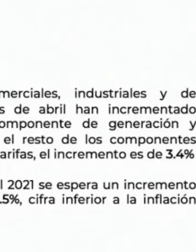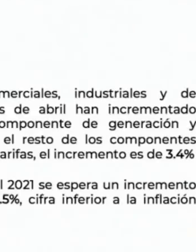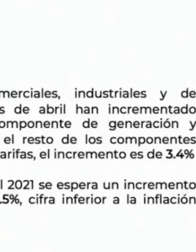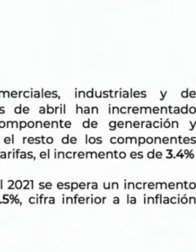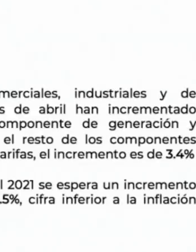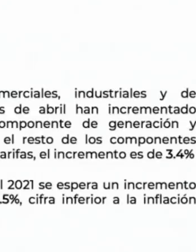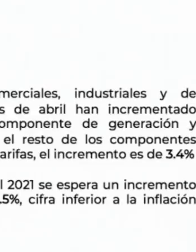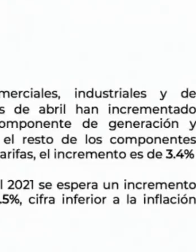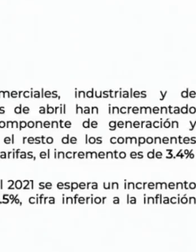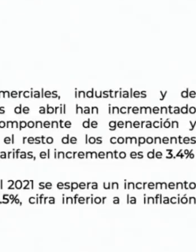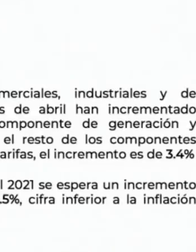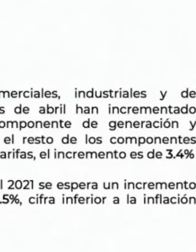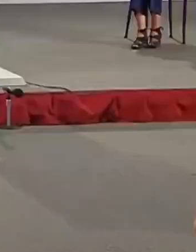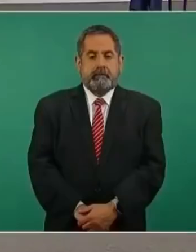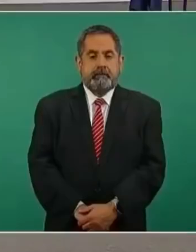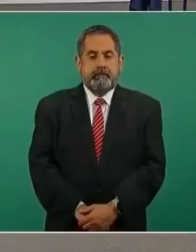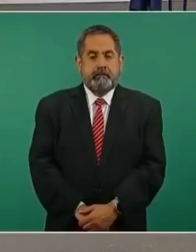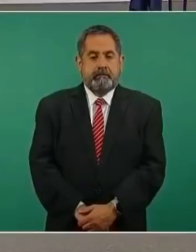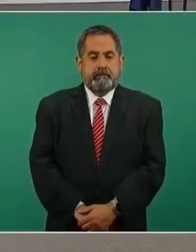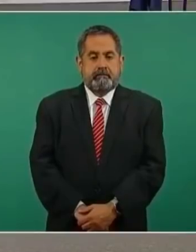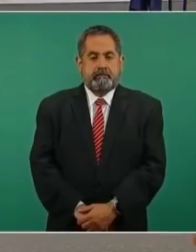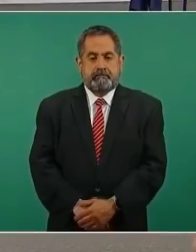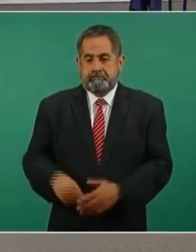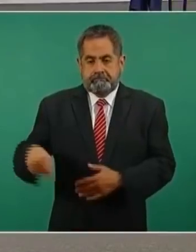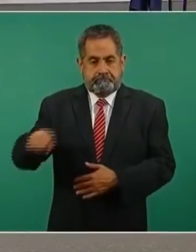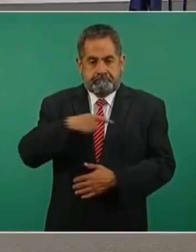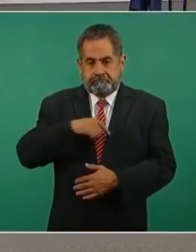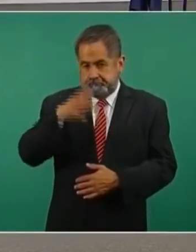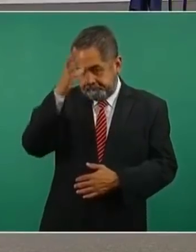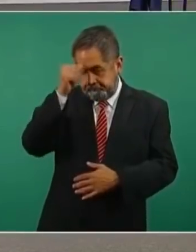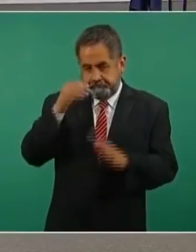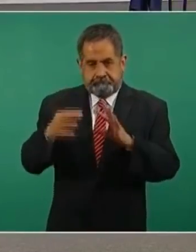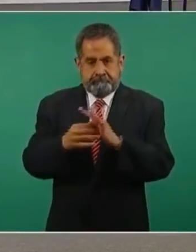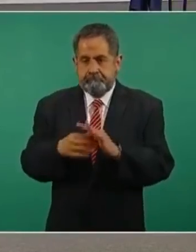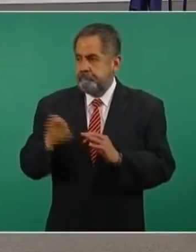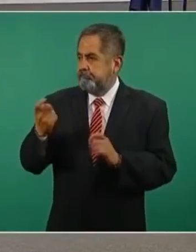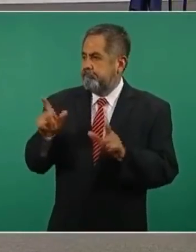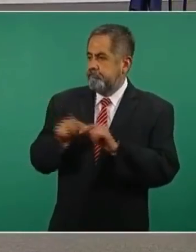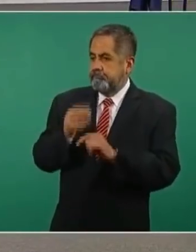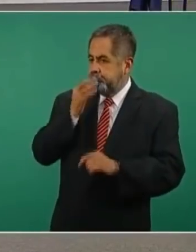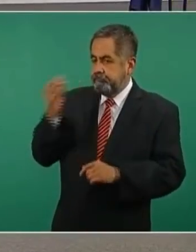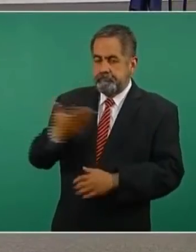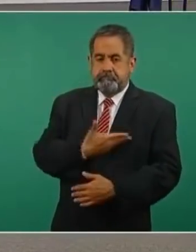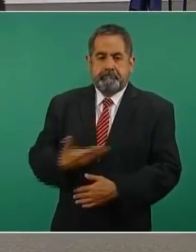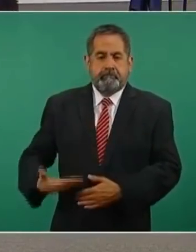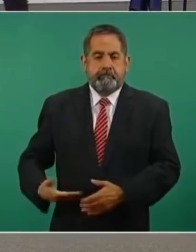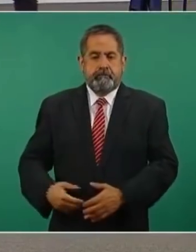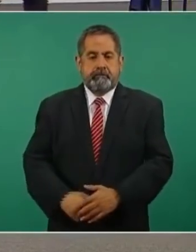el escenario que ya está convenido y asociado con la Comisión Reguladora. ¿Eso sería cuánto, señor presidente?